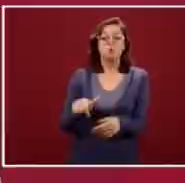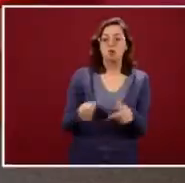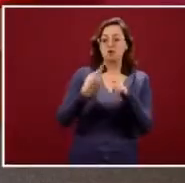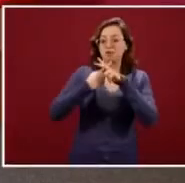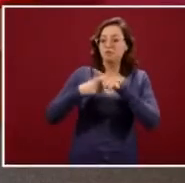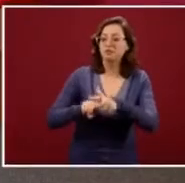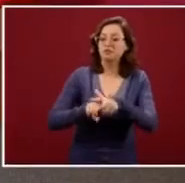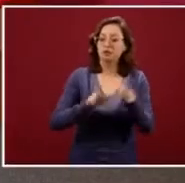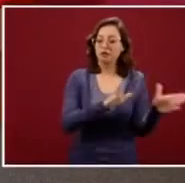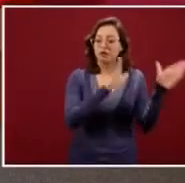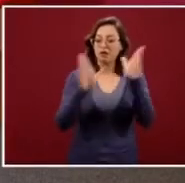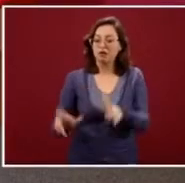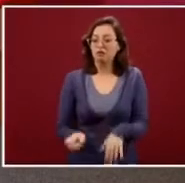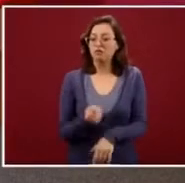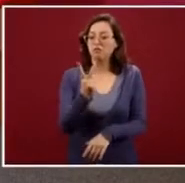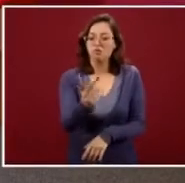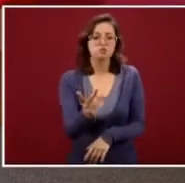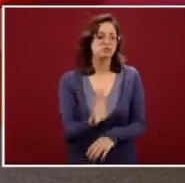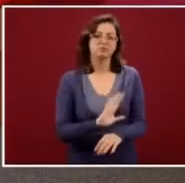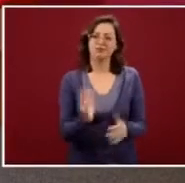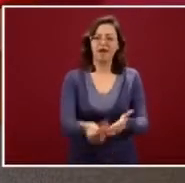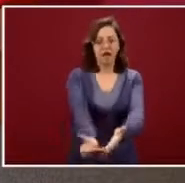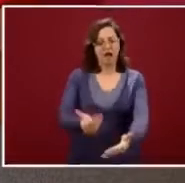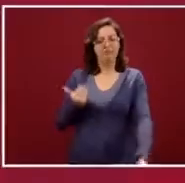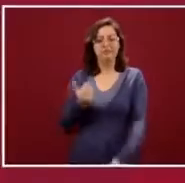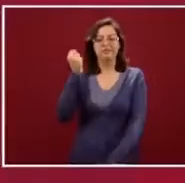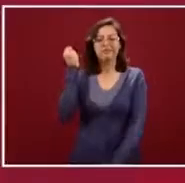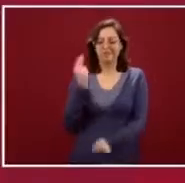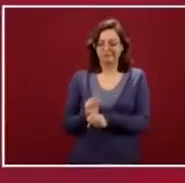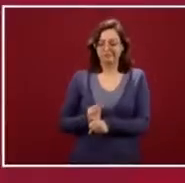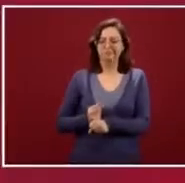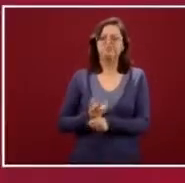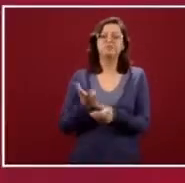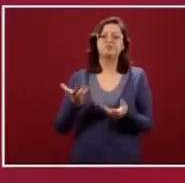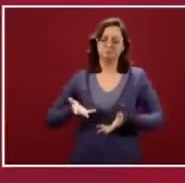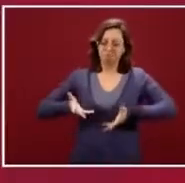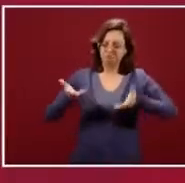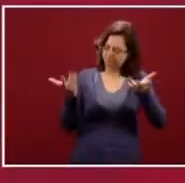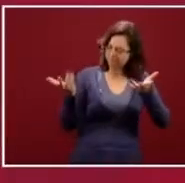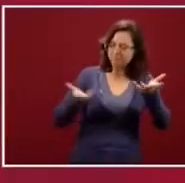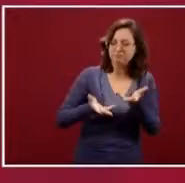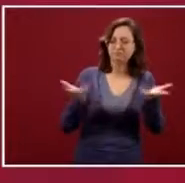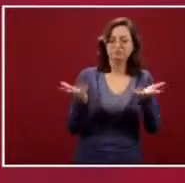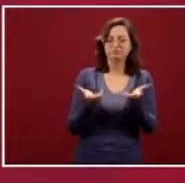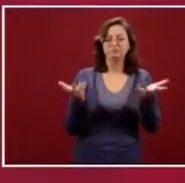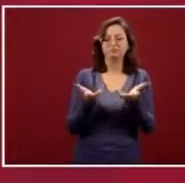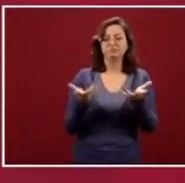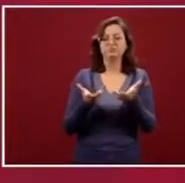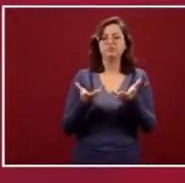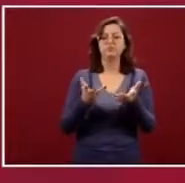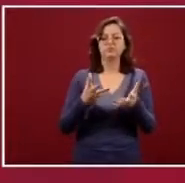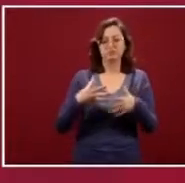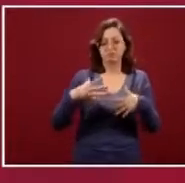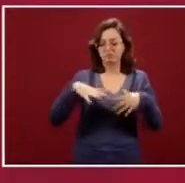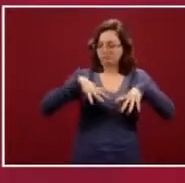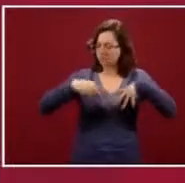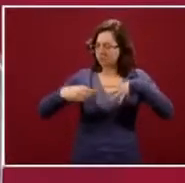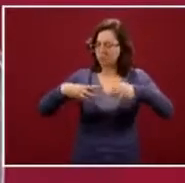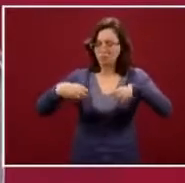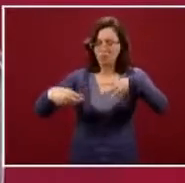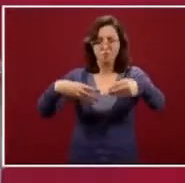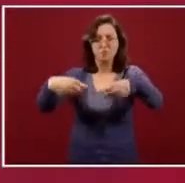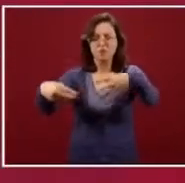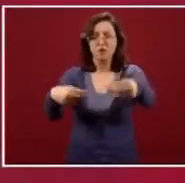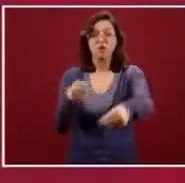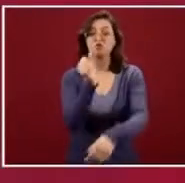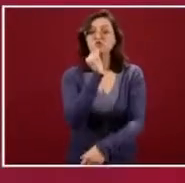pasado decidimos ya implementar las acciones que típicamente están destinadas a la fase de transmisión comunitaria, lo